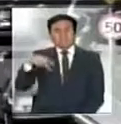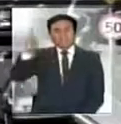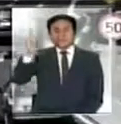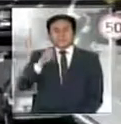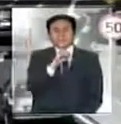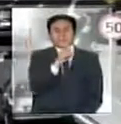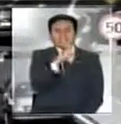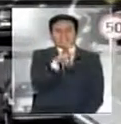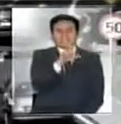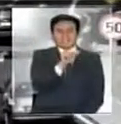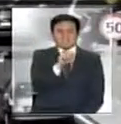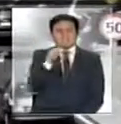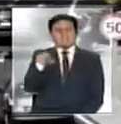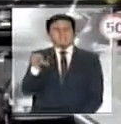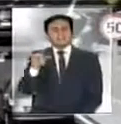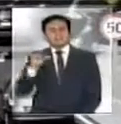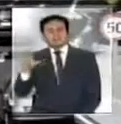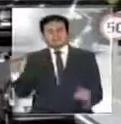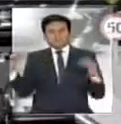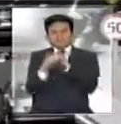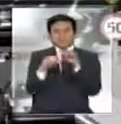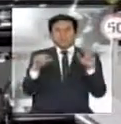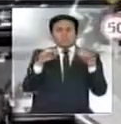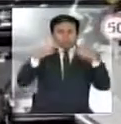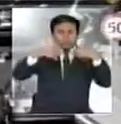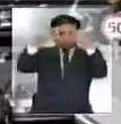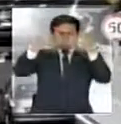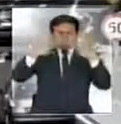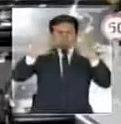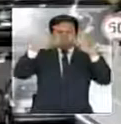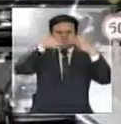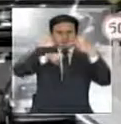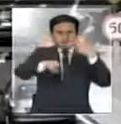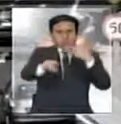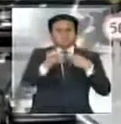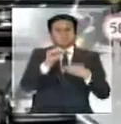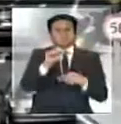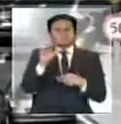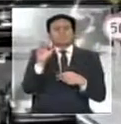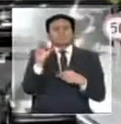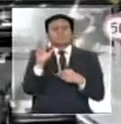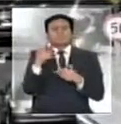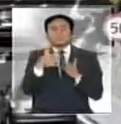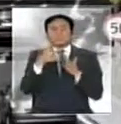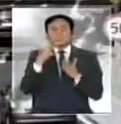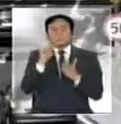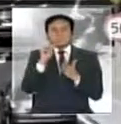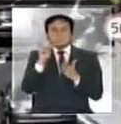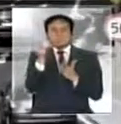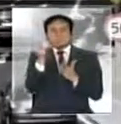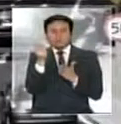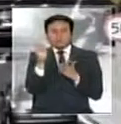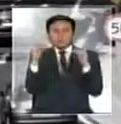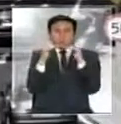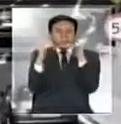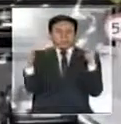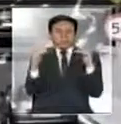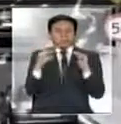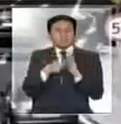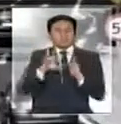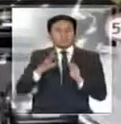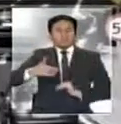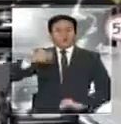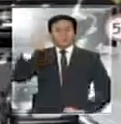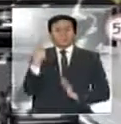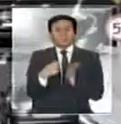ruta 68, la suma de todos los pórticos es de 5.063 pesos, y que si comparamos el mismo recorrido en el 2005, la tarifa es de